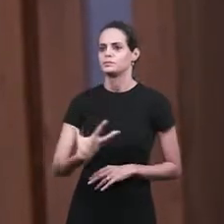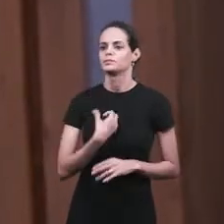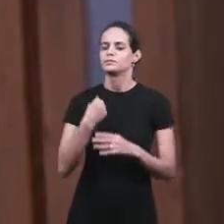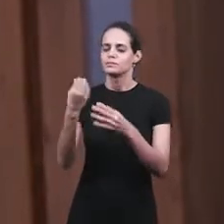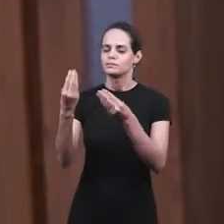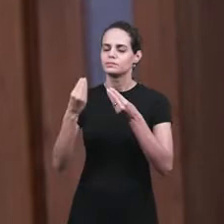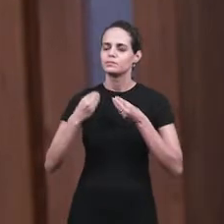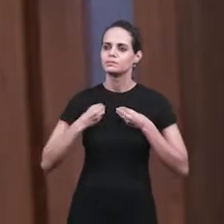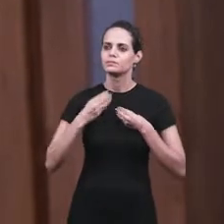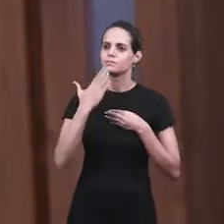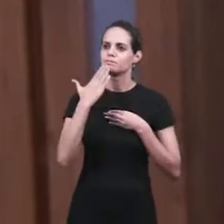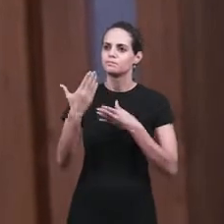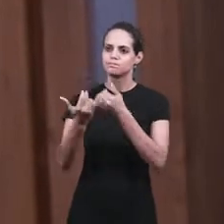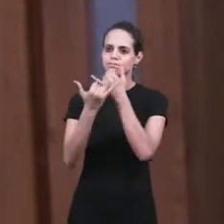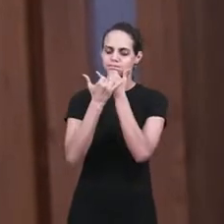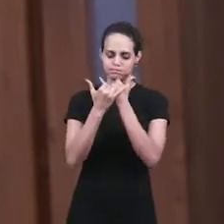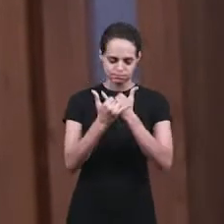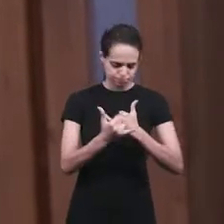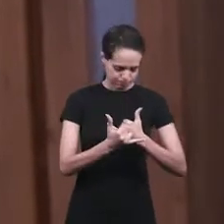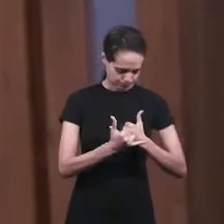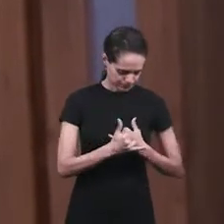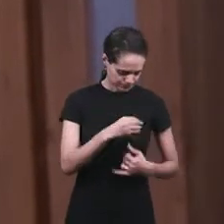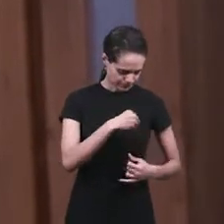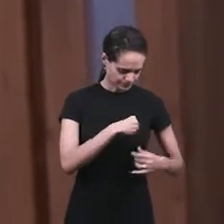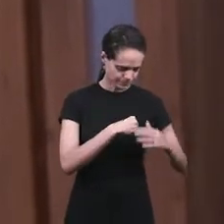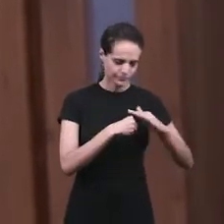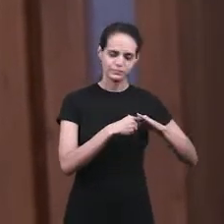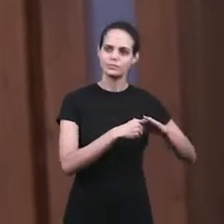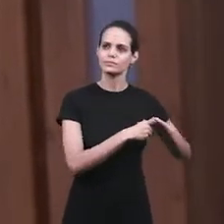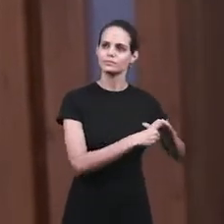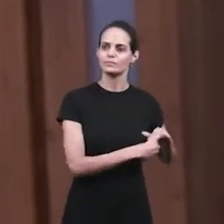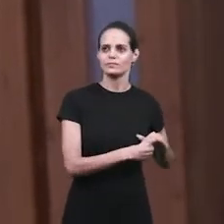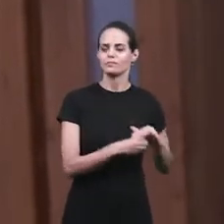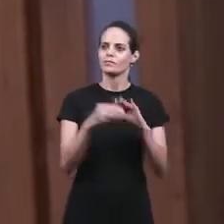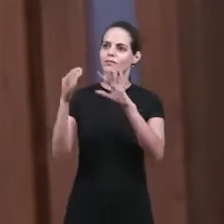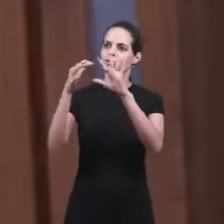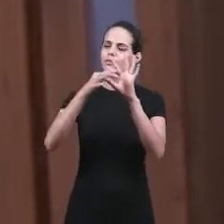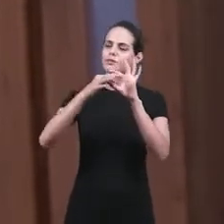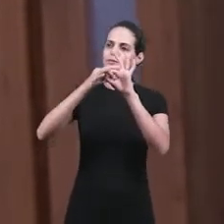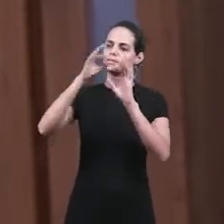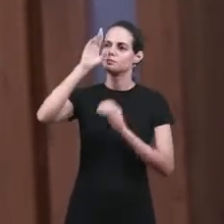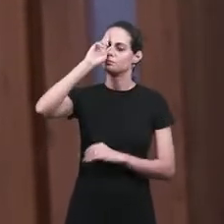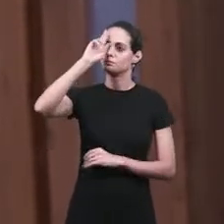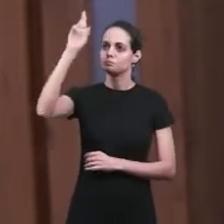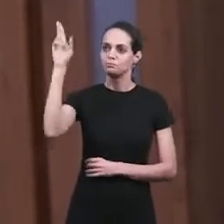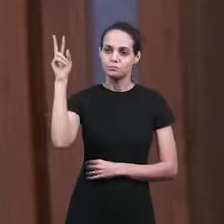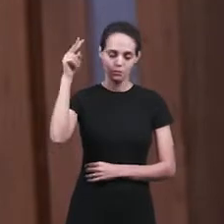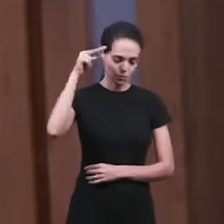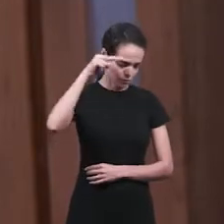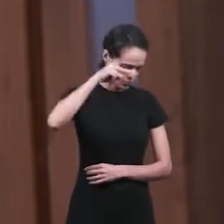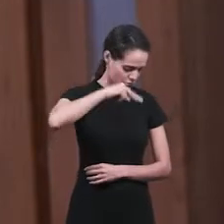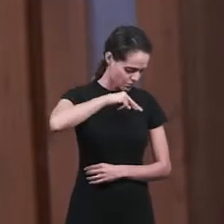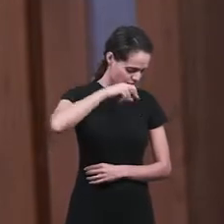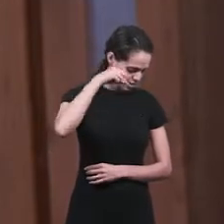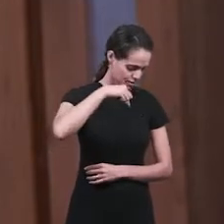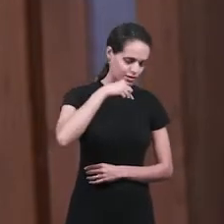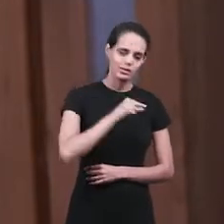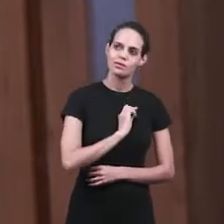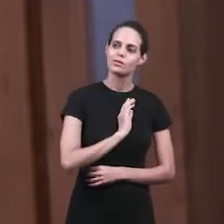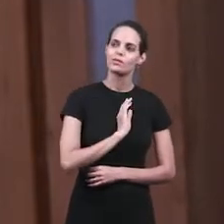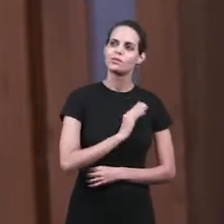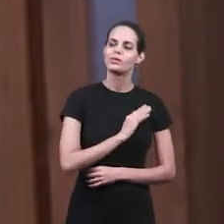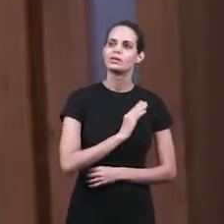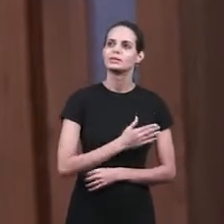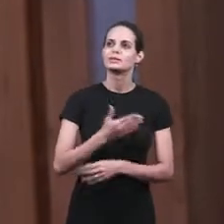salvación, pedimos perdón a nuestros pecados. Danos comunión contigo, sonda nuestro